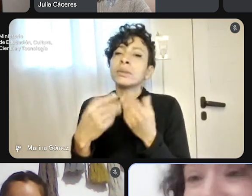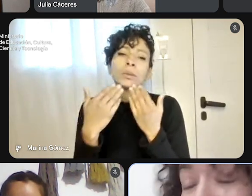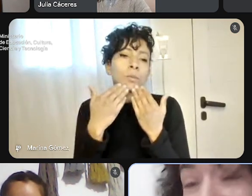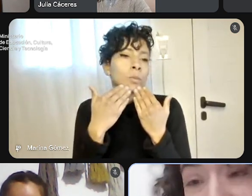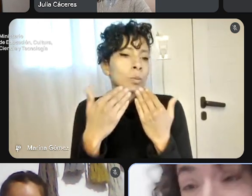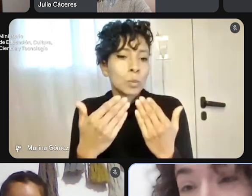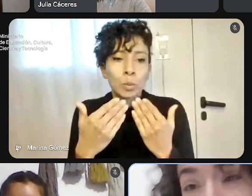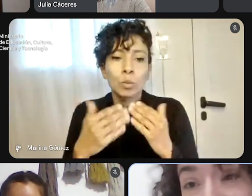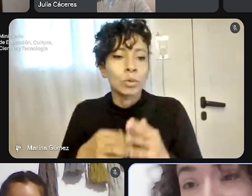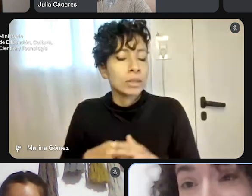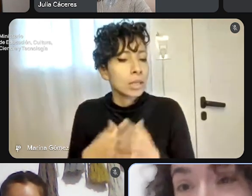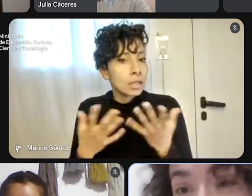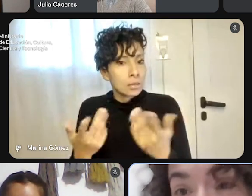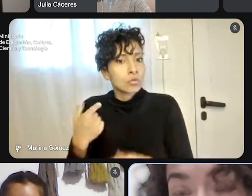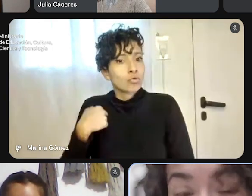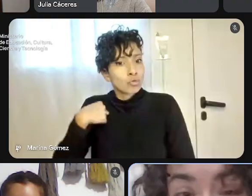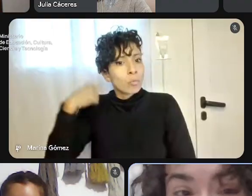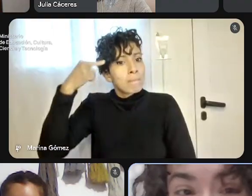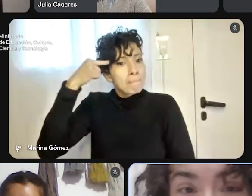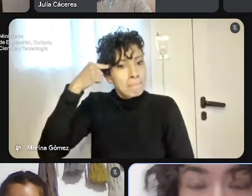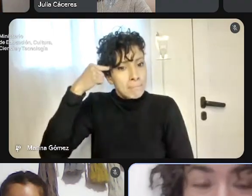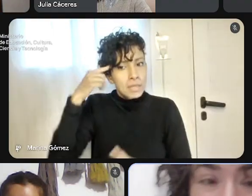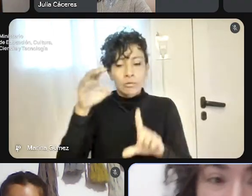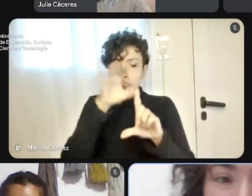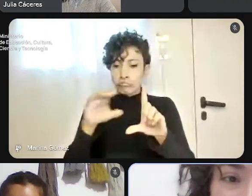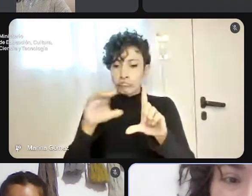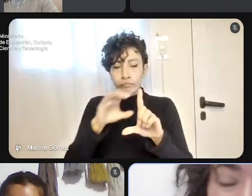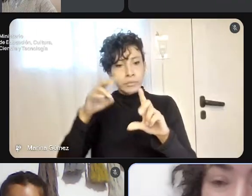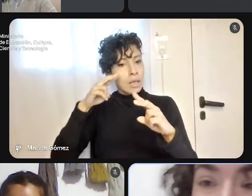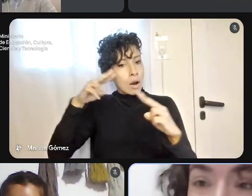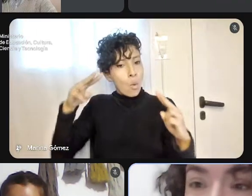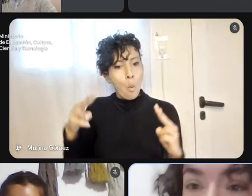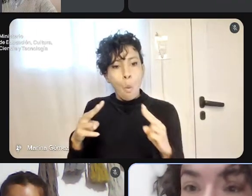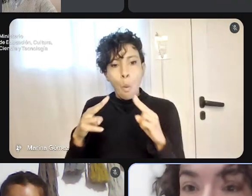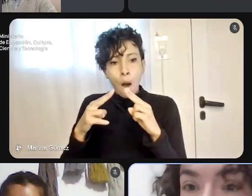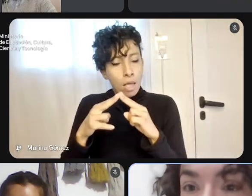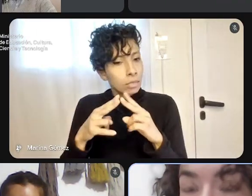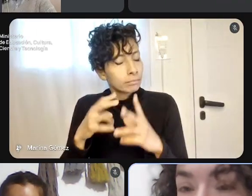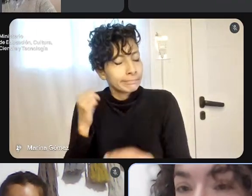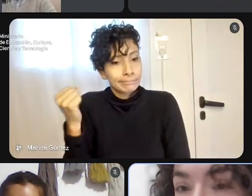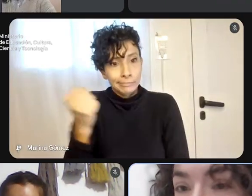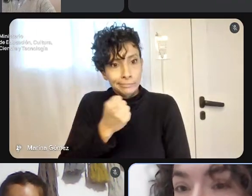me parece que estos espacios así nos sirven para